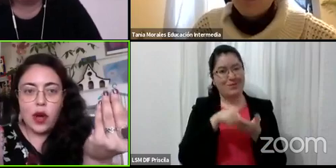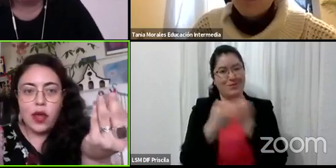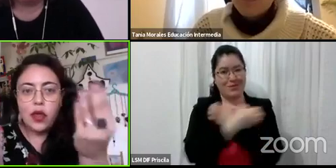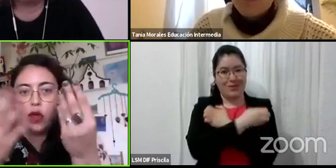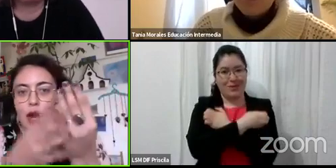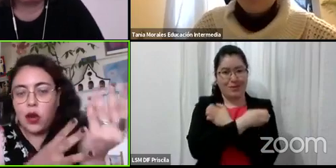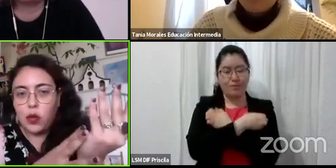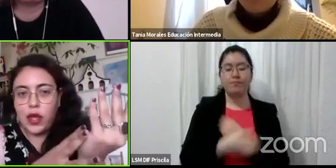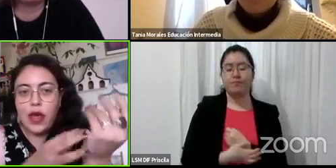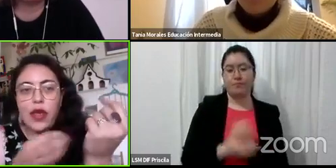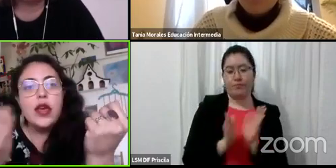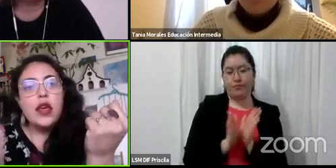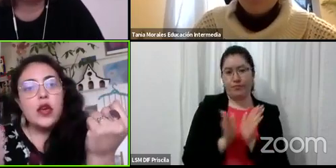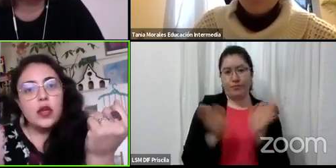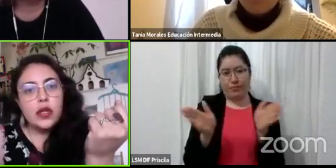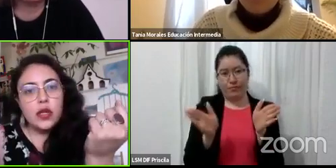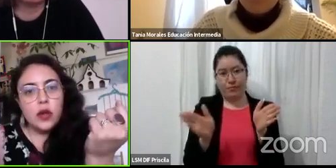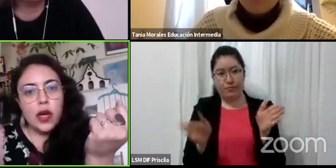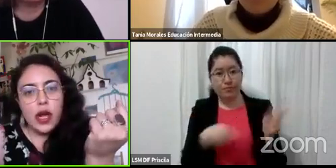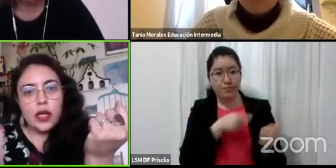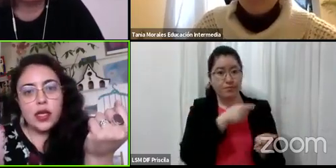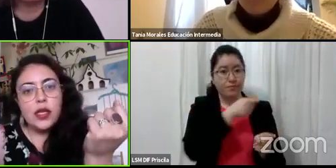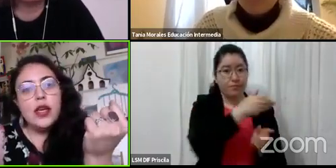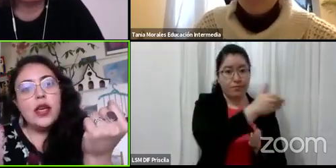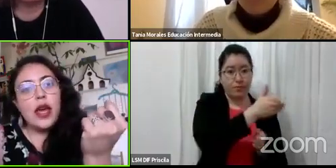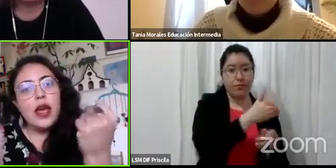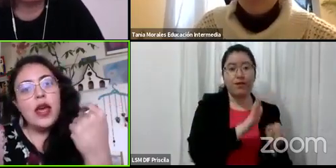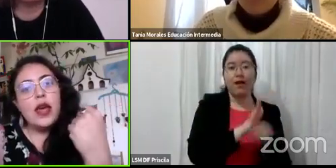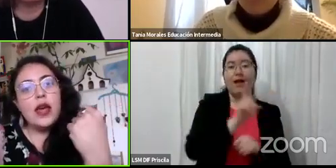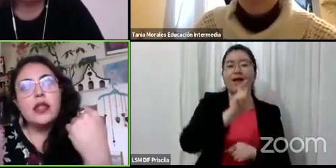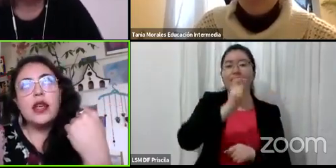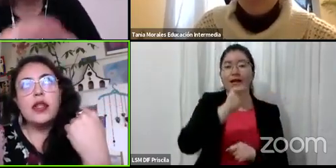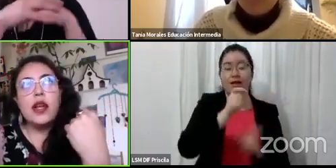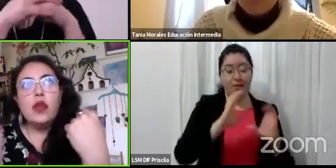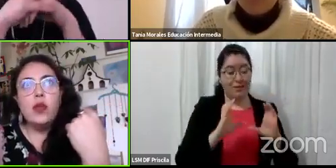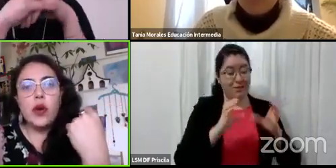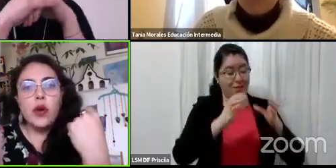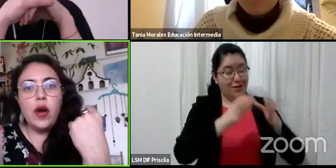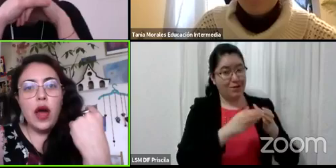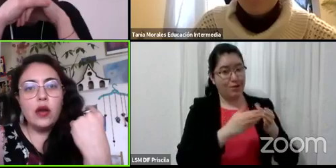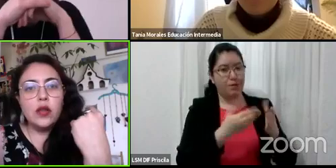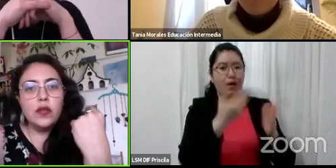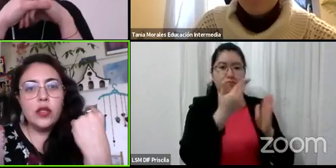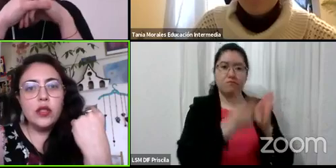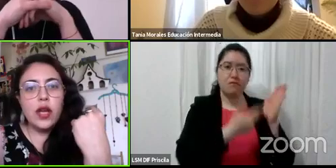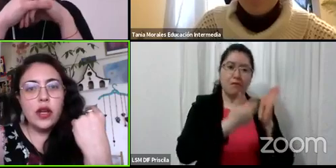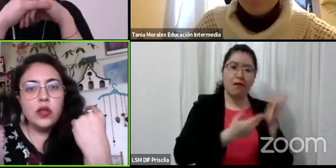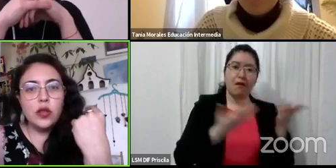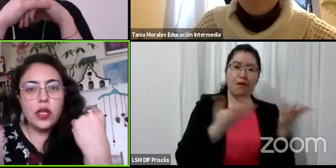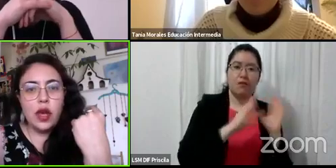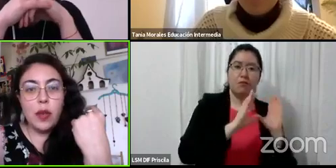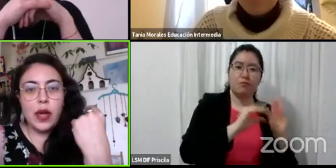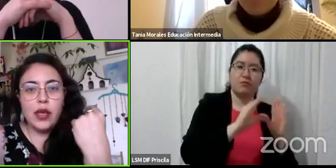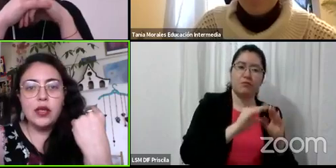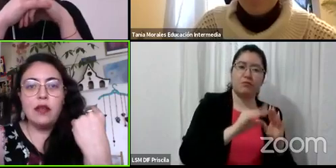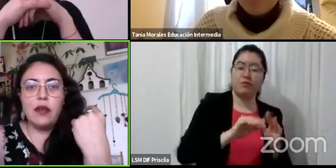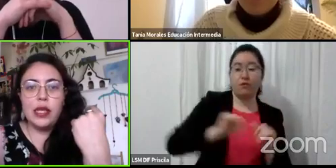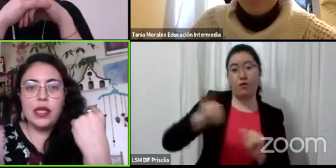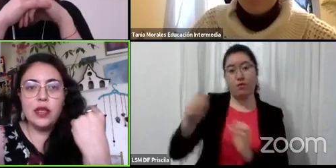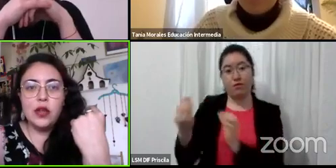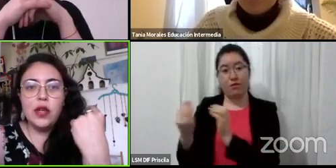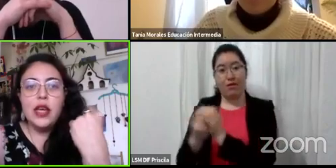está vinculada toda la comunidad y otras que son clases que se acercan un poco a los esfuerzos que han hecho otras